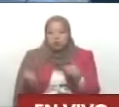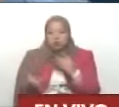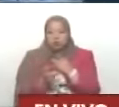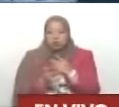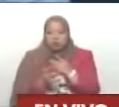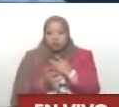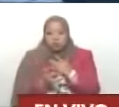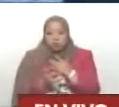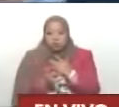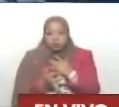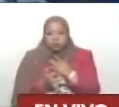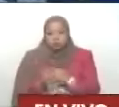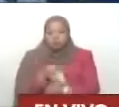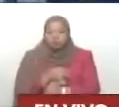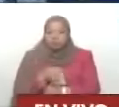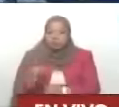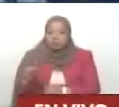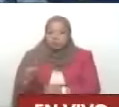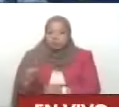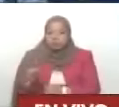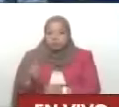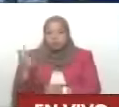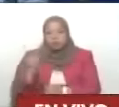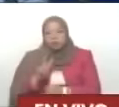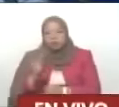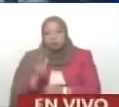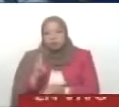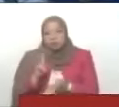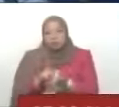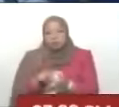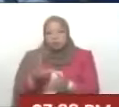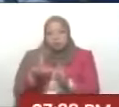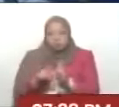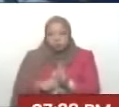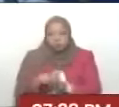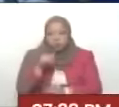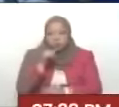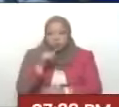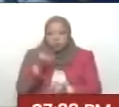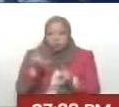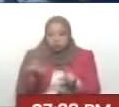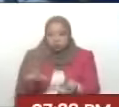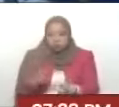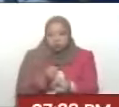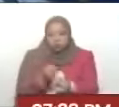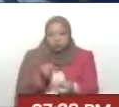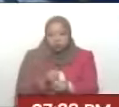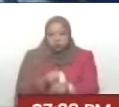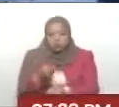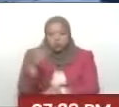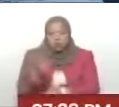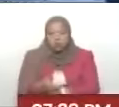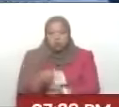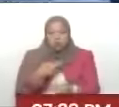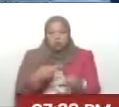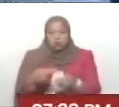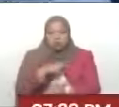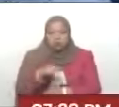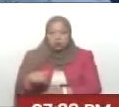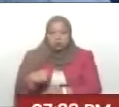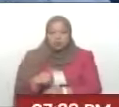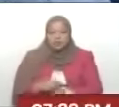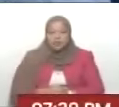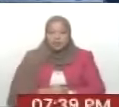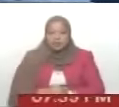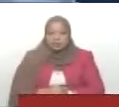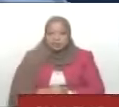tecnología de punta venga a Venezuela. Probada de punta. Probada de punta, además sin poner condicionamientos hegemonicistas.